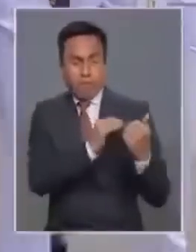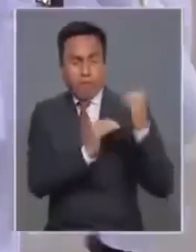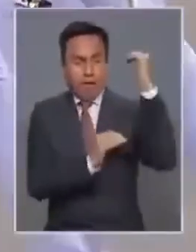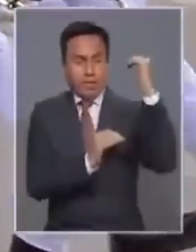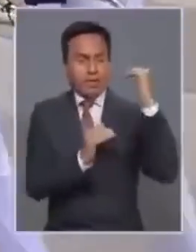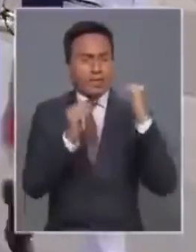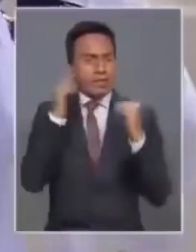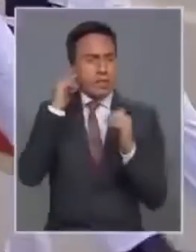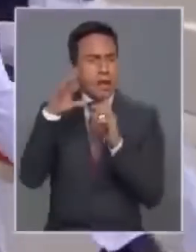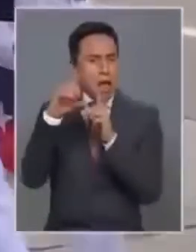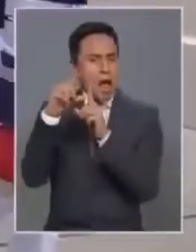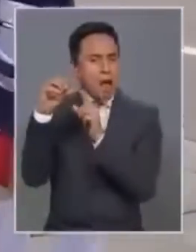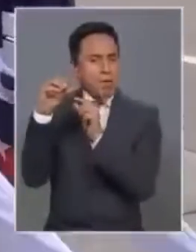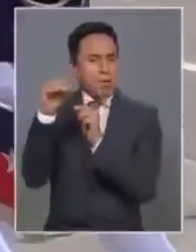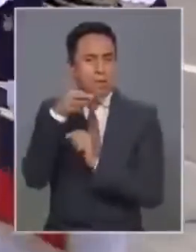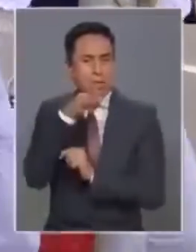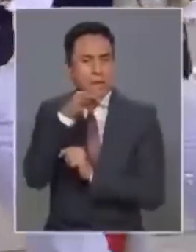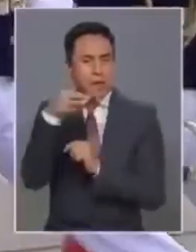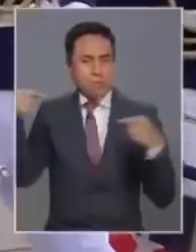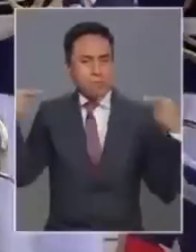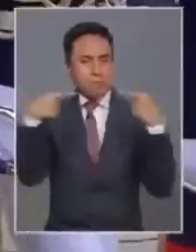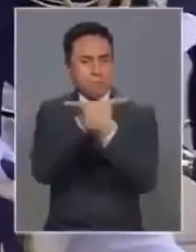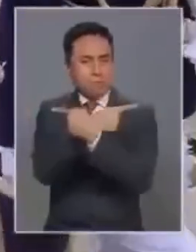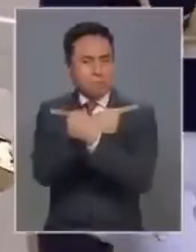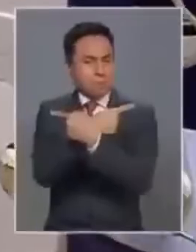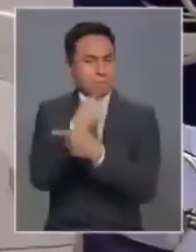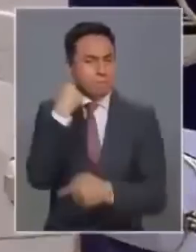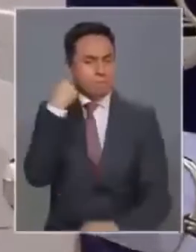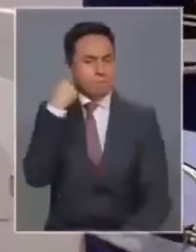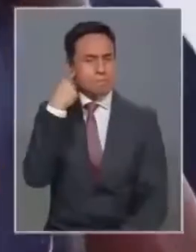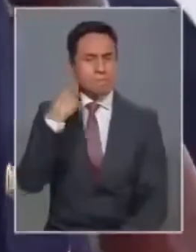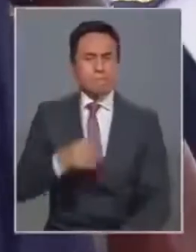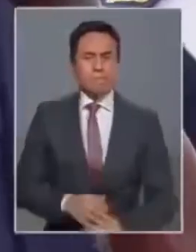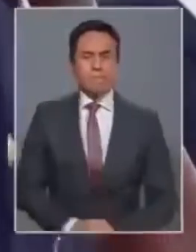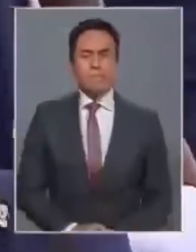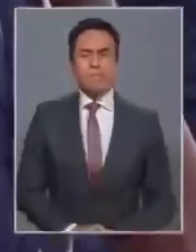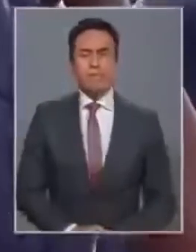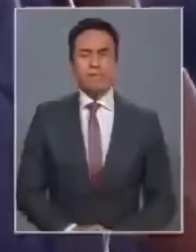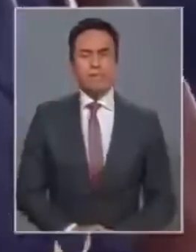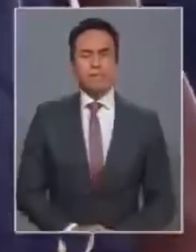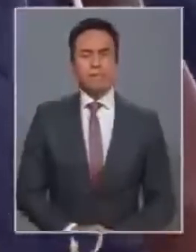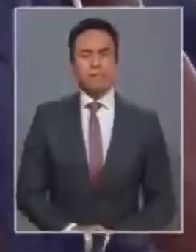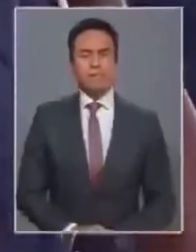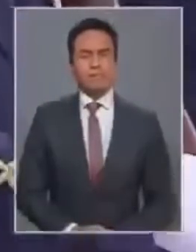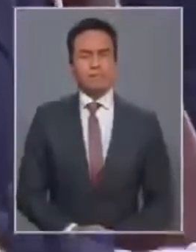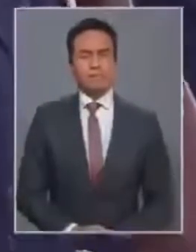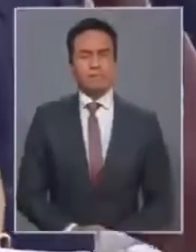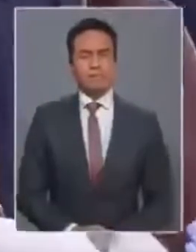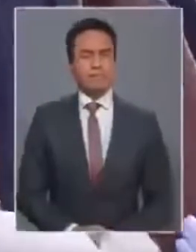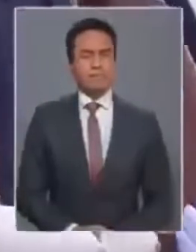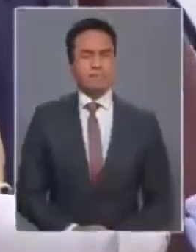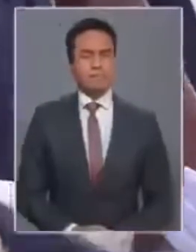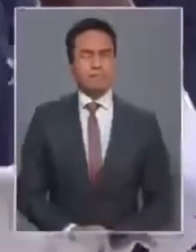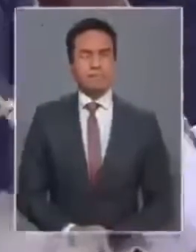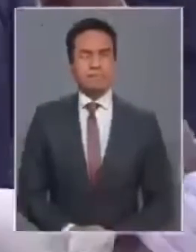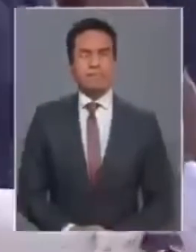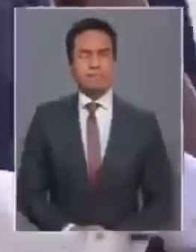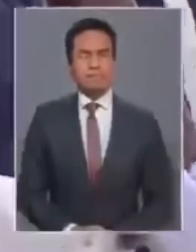desafíos del futuro oficial de la Fuerza Aérea, hablando con esto del área valórica institucional.